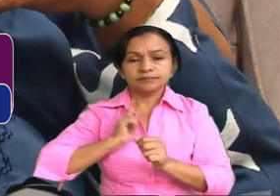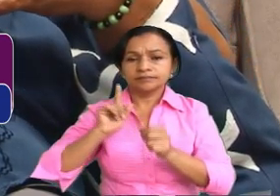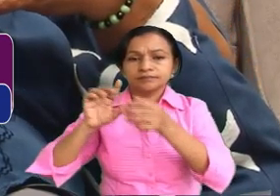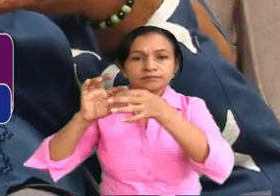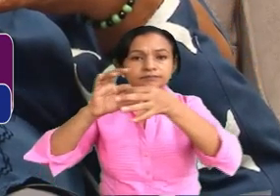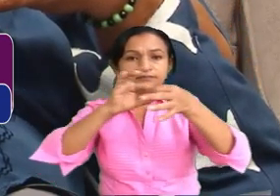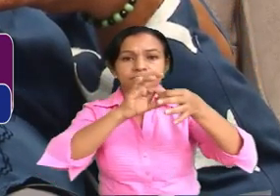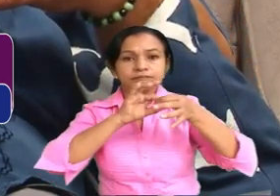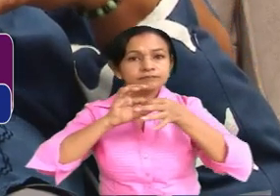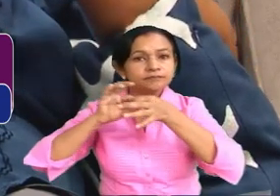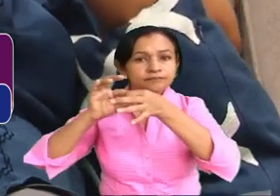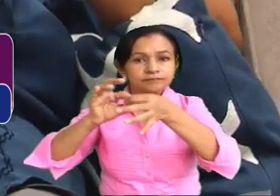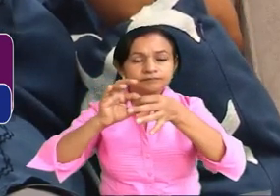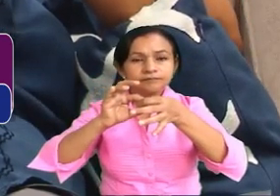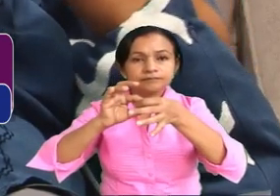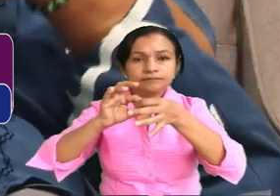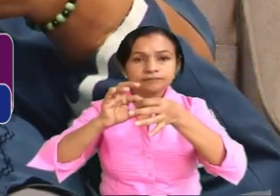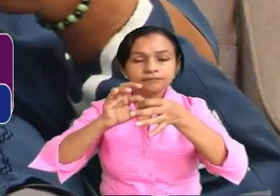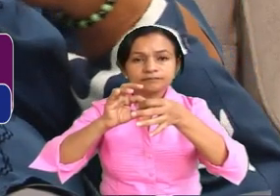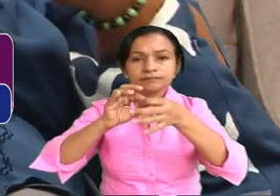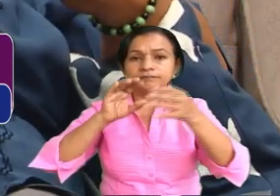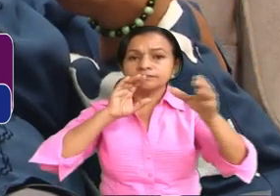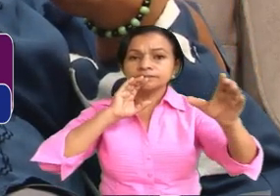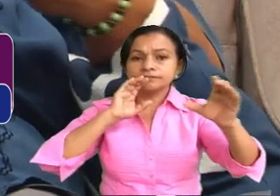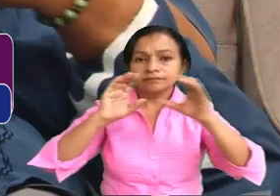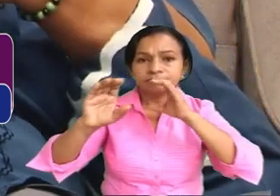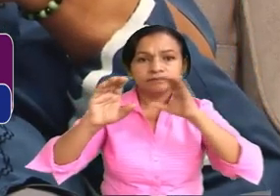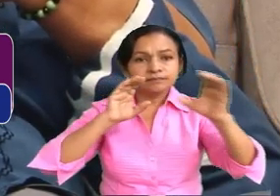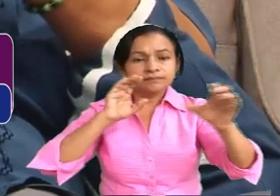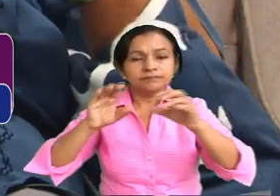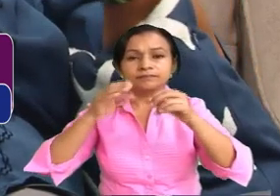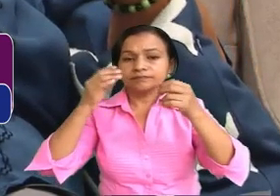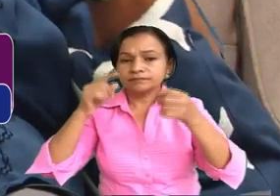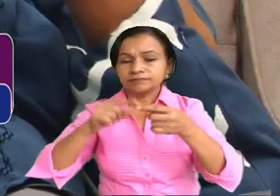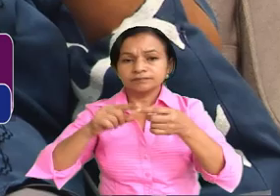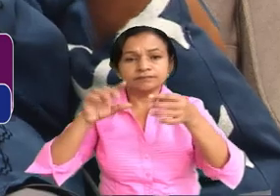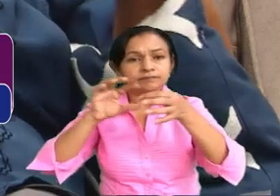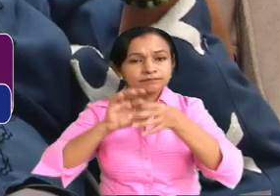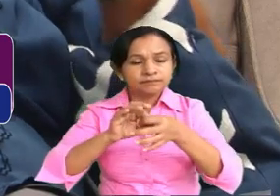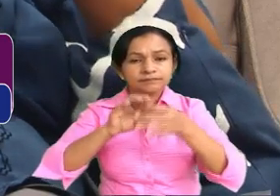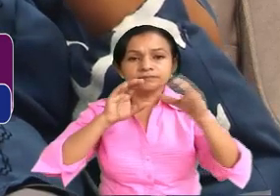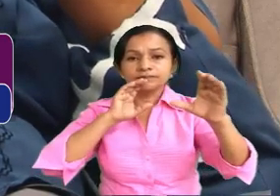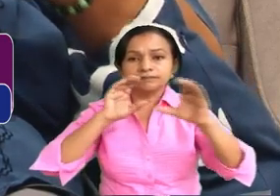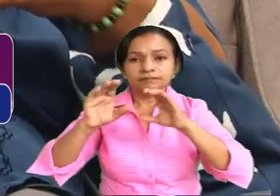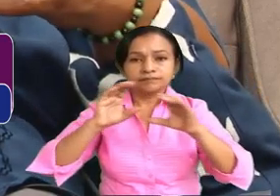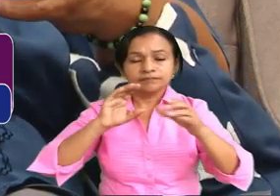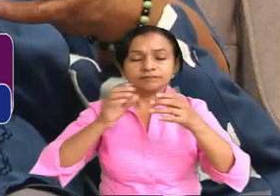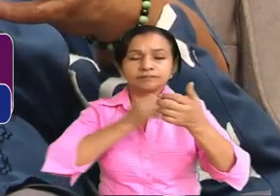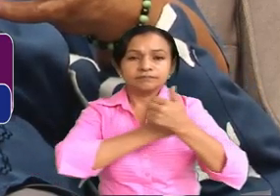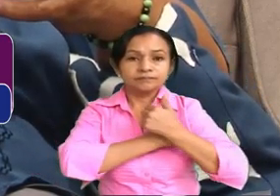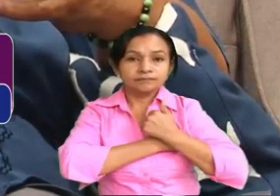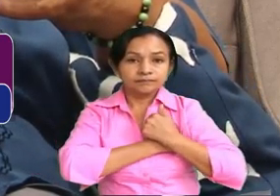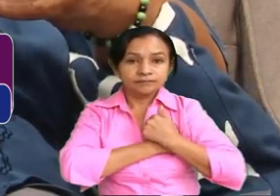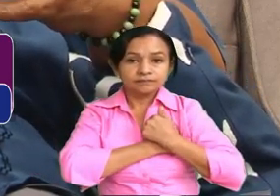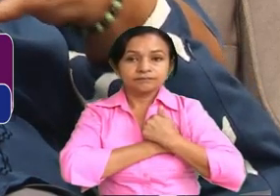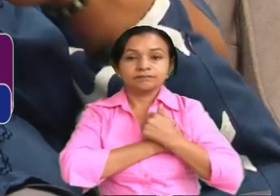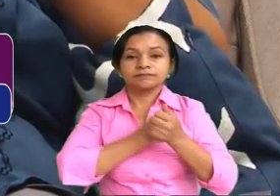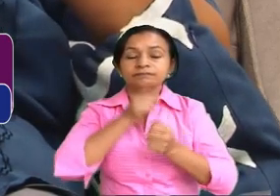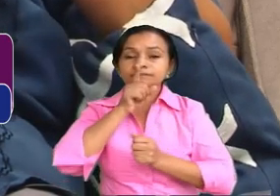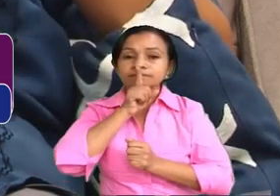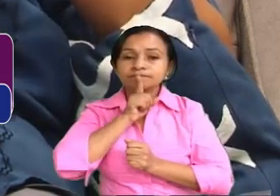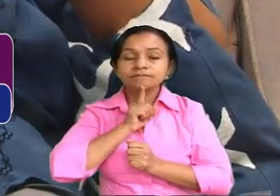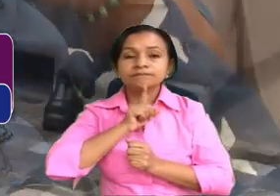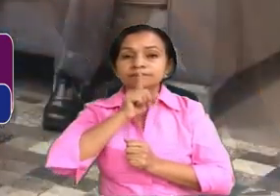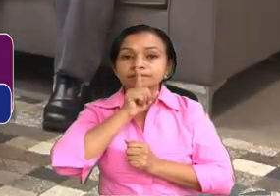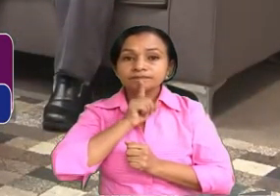unidos. Tiene que haber comunicación, unidad, comunicación, amor. Tolerancia. Y